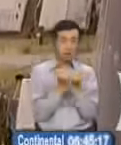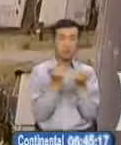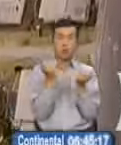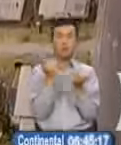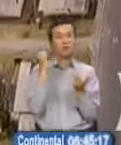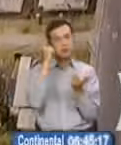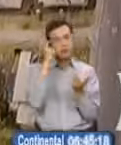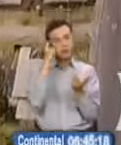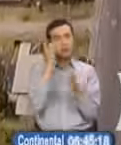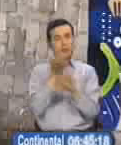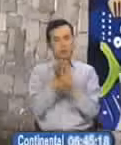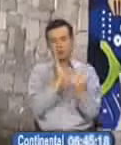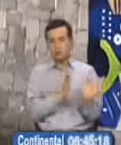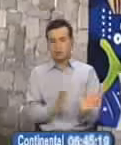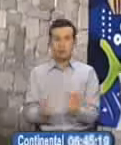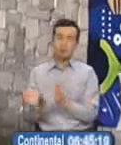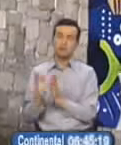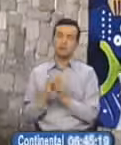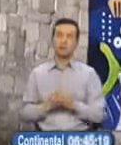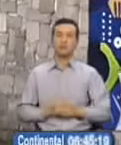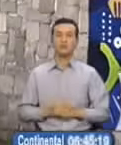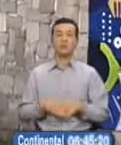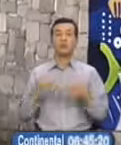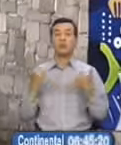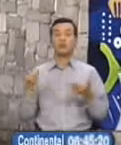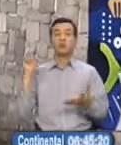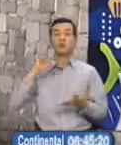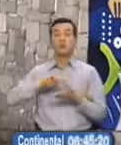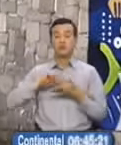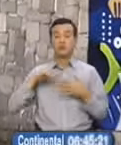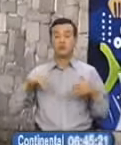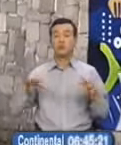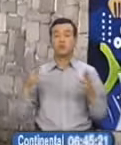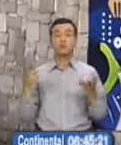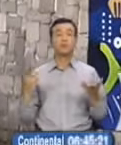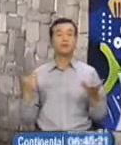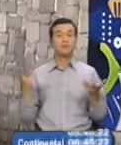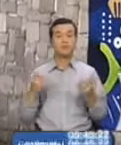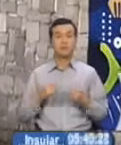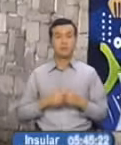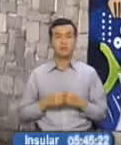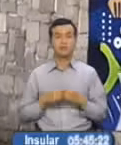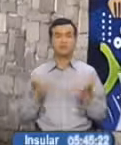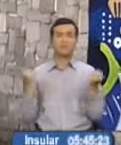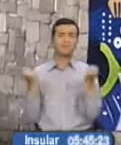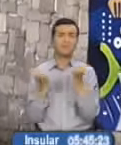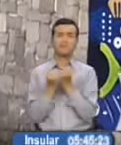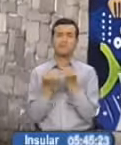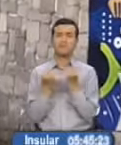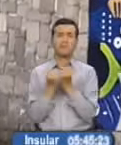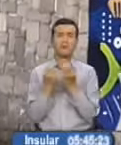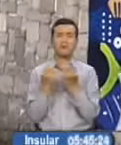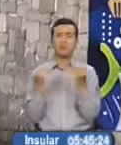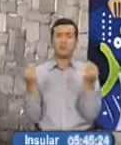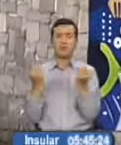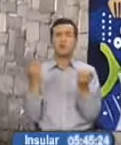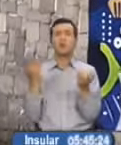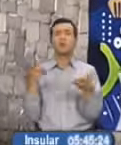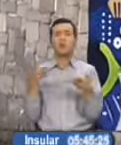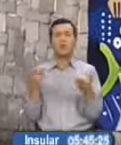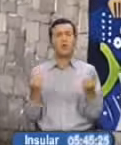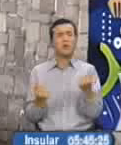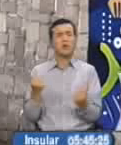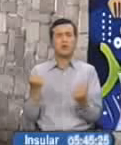un nuevo ordenamiento urbano. Ahora las ciudades están copadas por los